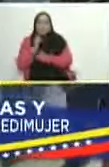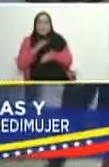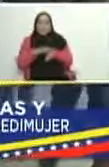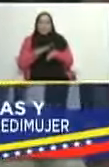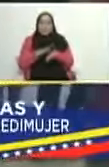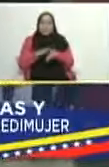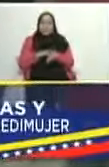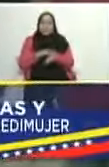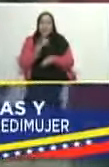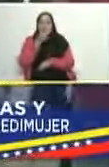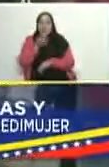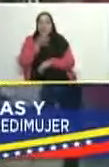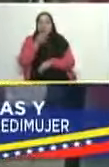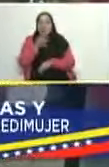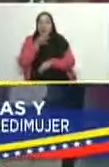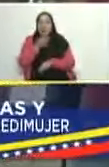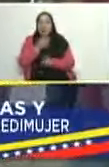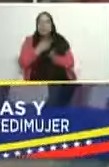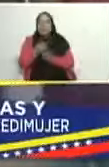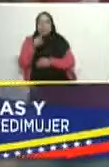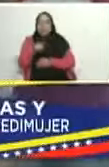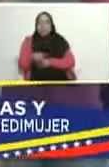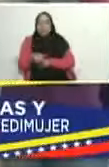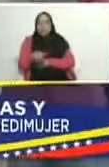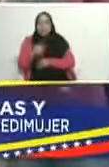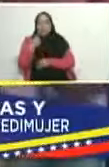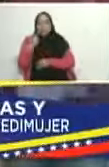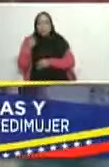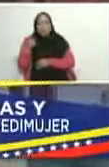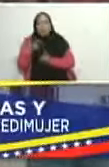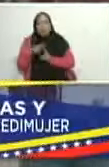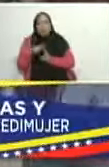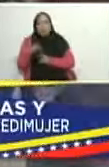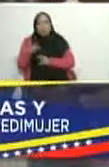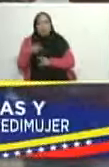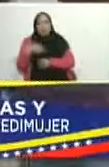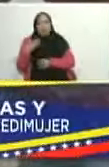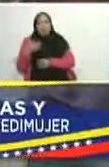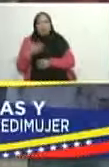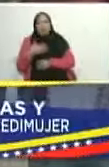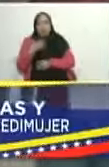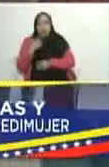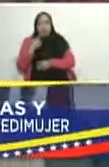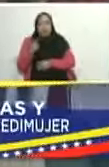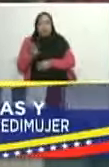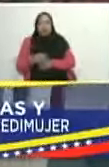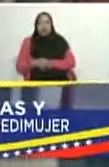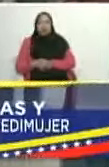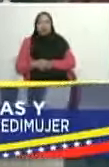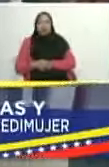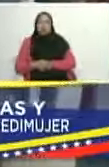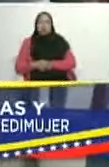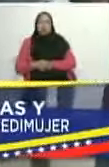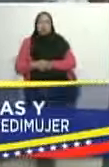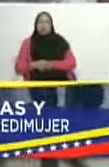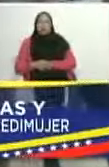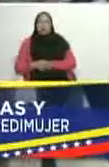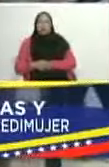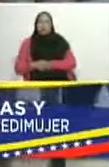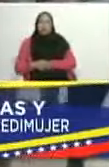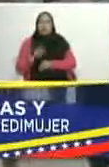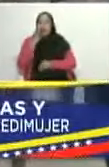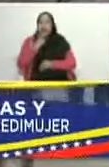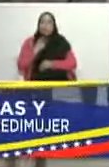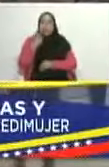está, presidente? Bienvenido a Barcelona. Esto. Aquí dime, dime qué me puedes decir. Aquí esto. Tenemos, presidente, la silla